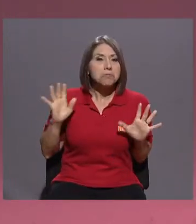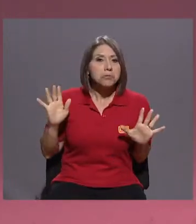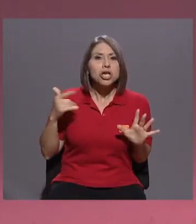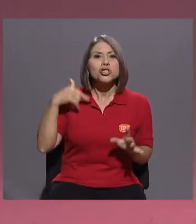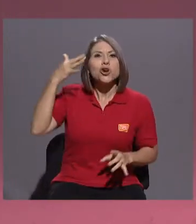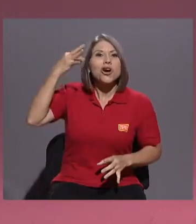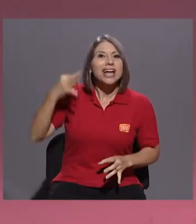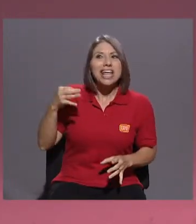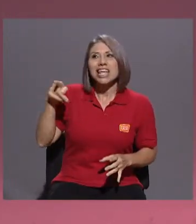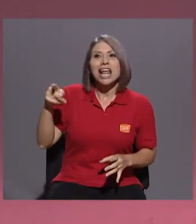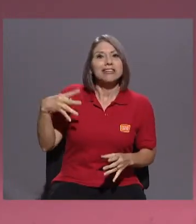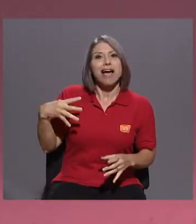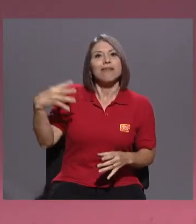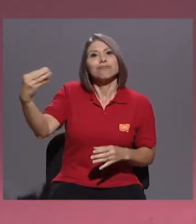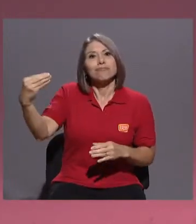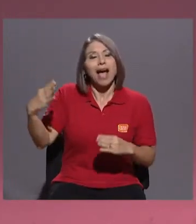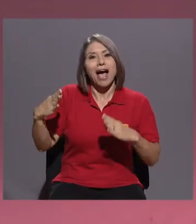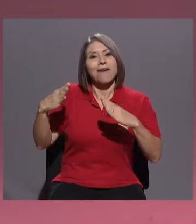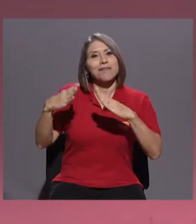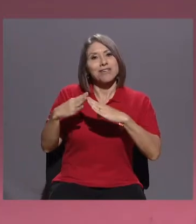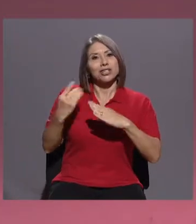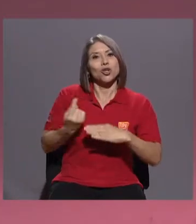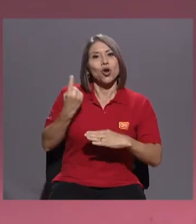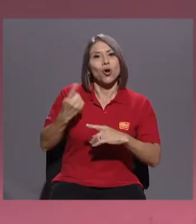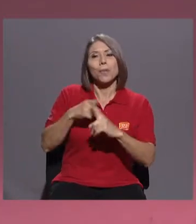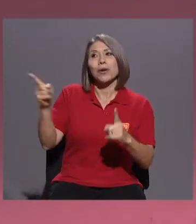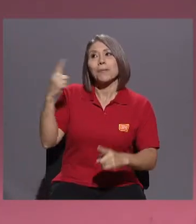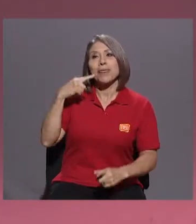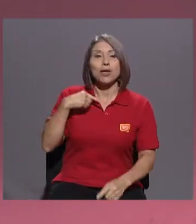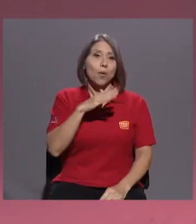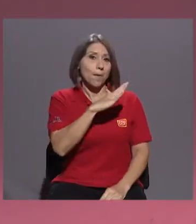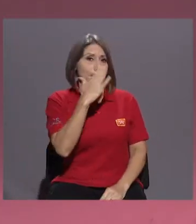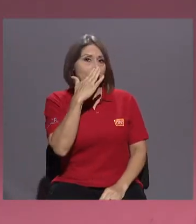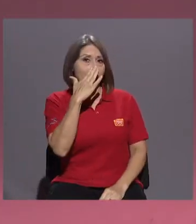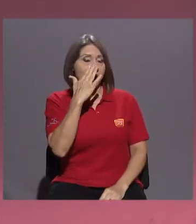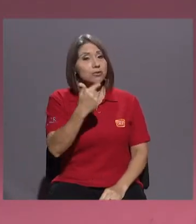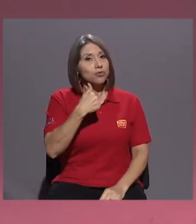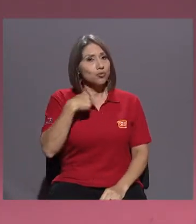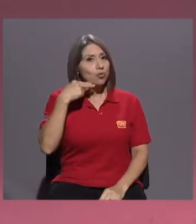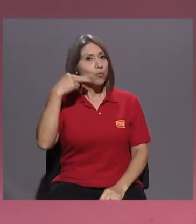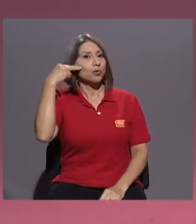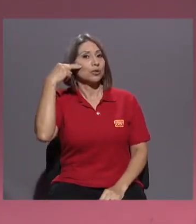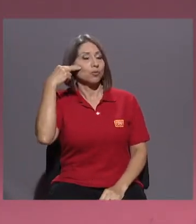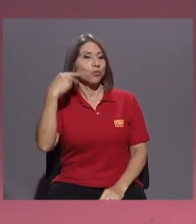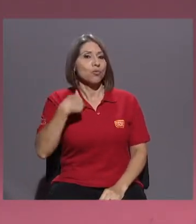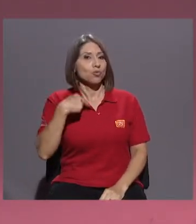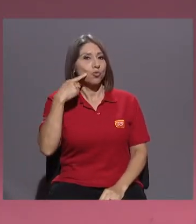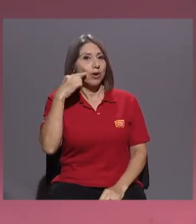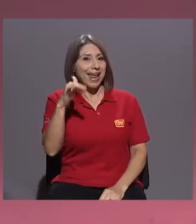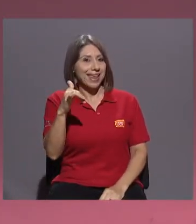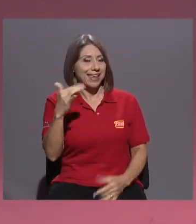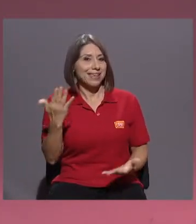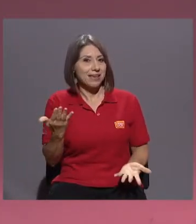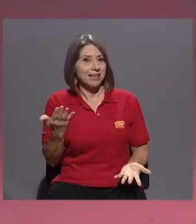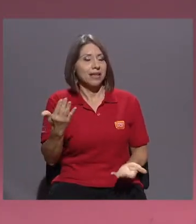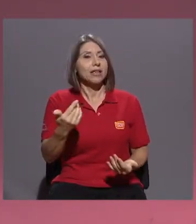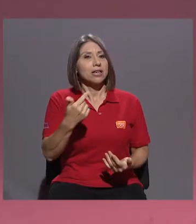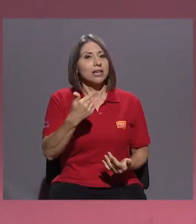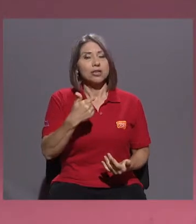creí Que era Que ya se iba A vivir solo Pero me dice Ma Dice Soy homosexual Dice Soy gay Dice